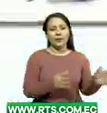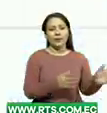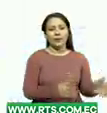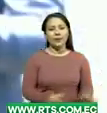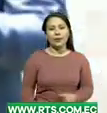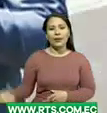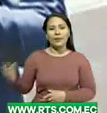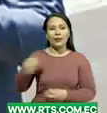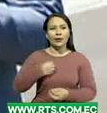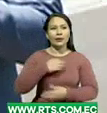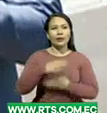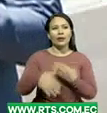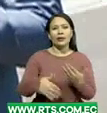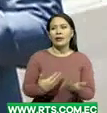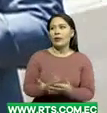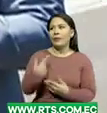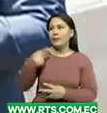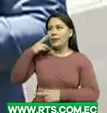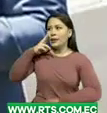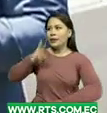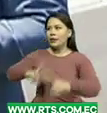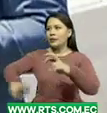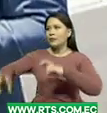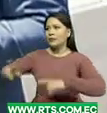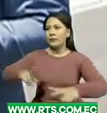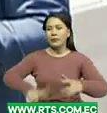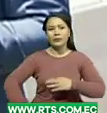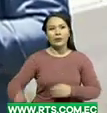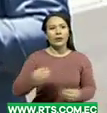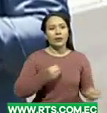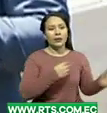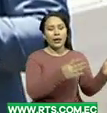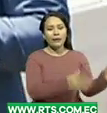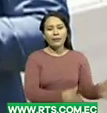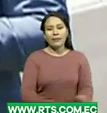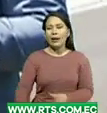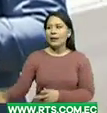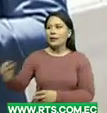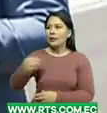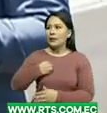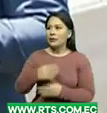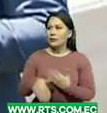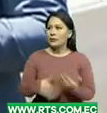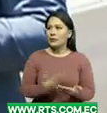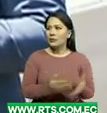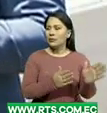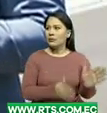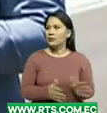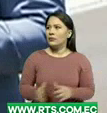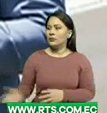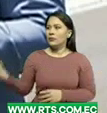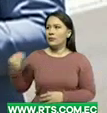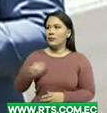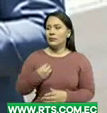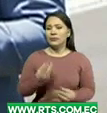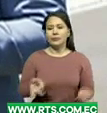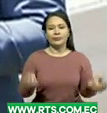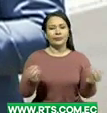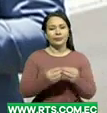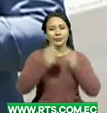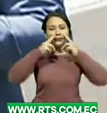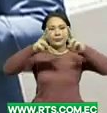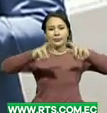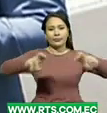contravención. Este hecho delictivo ha provocado que el municipio apure un proyecto cuya elaboración está en análisis desde hace poco,